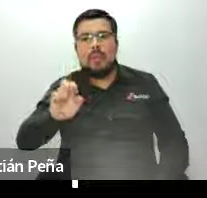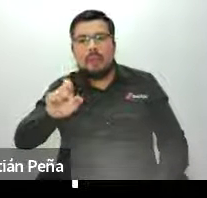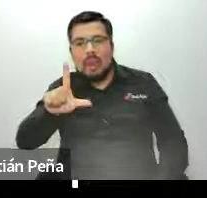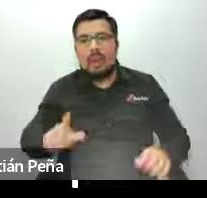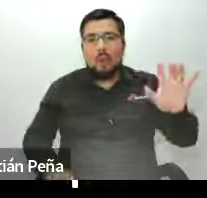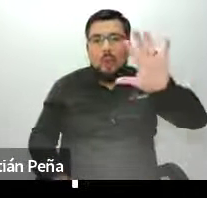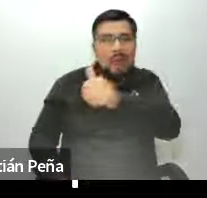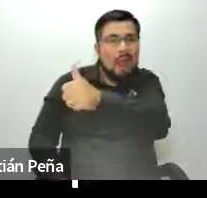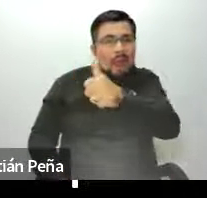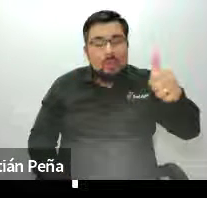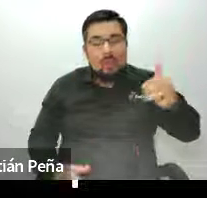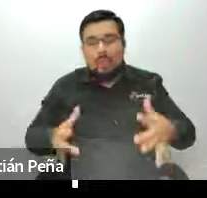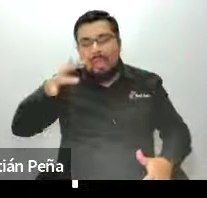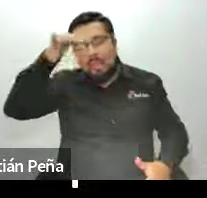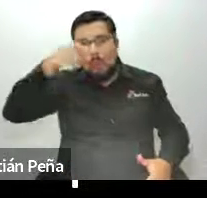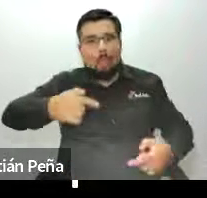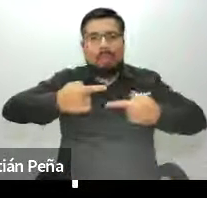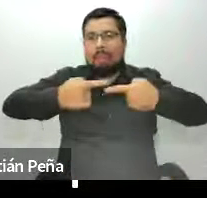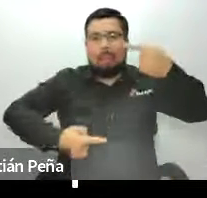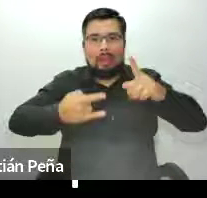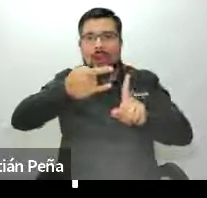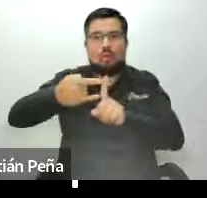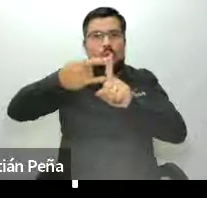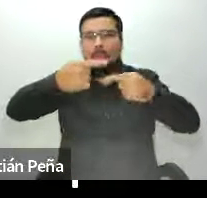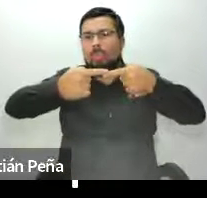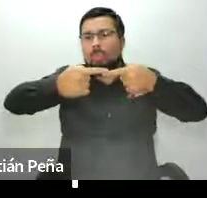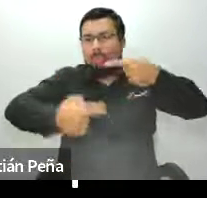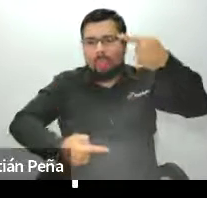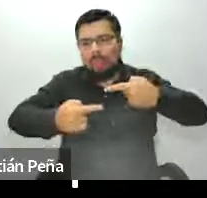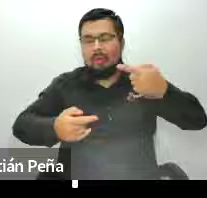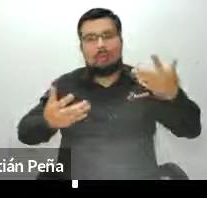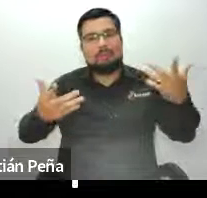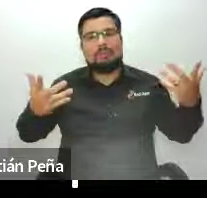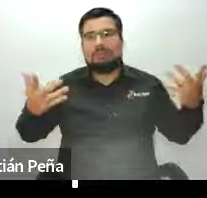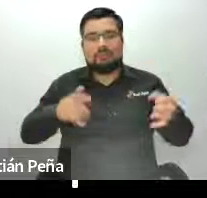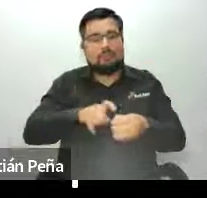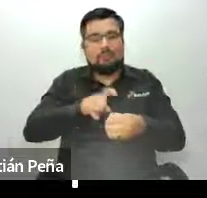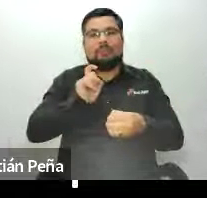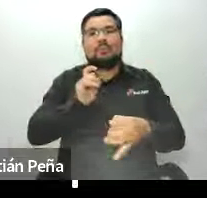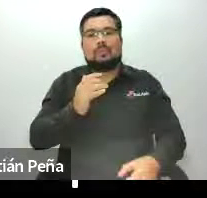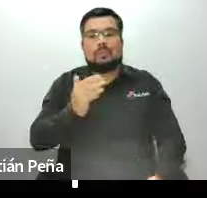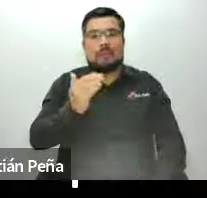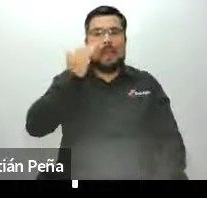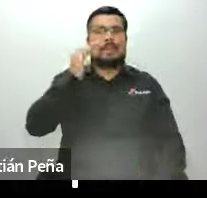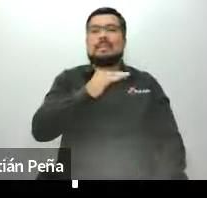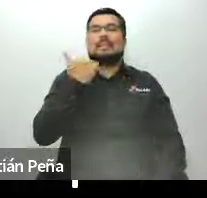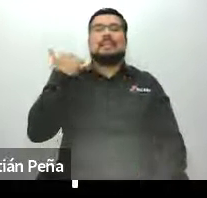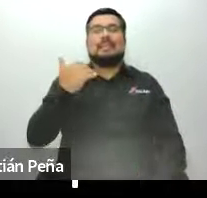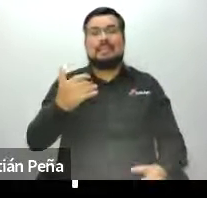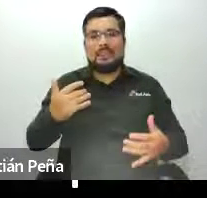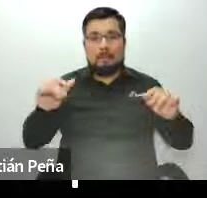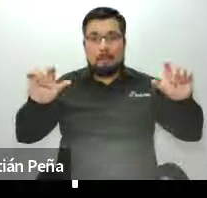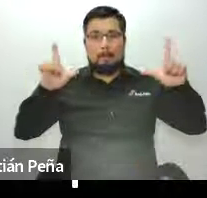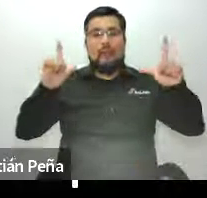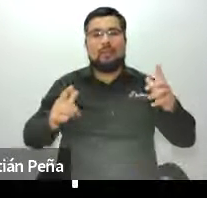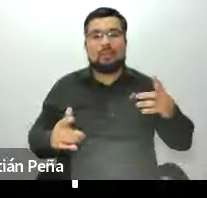se me cayó el Zoom, se me cayó todo, pero aquí estamos, ya estamos conectadas. Casi me morí, me dio un infarto. Pero vamos a nuestro tema. ¿Qué